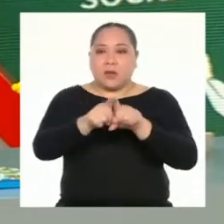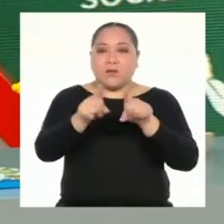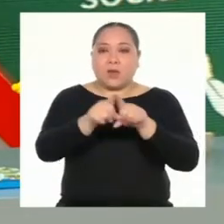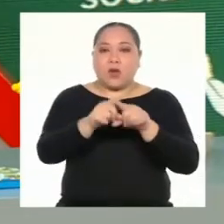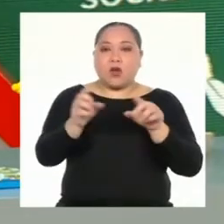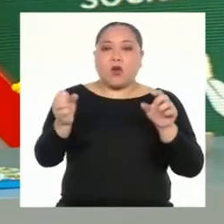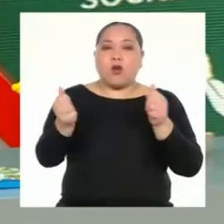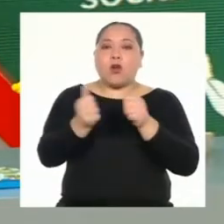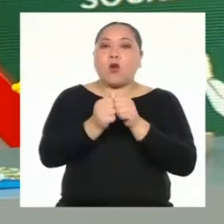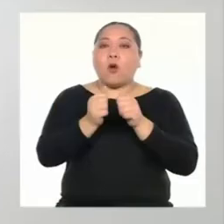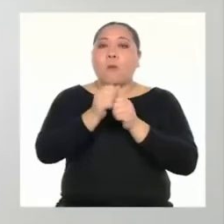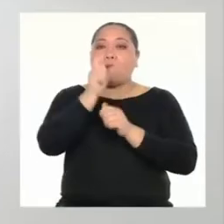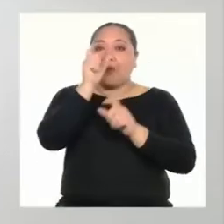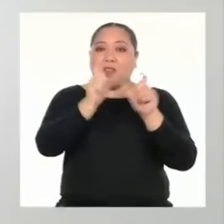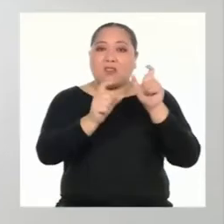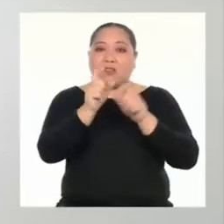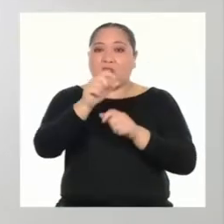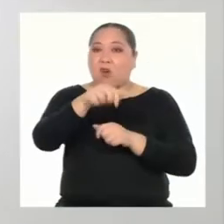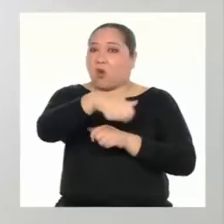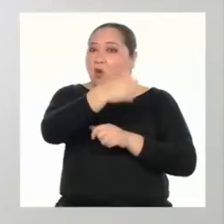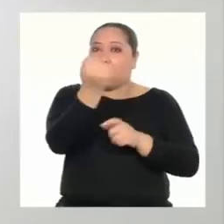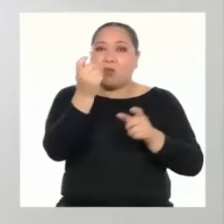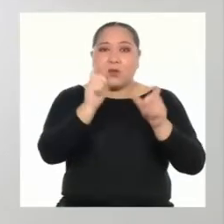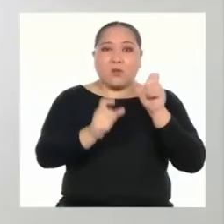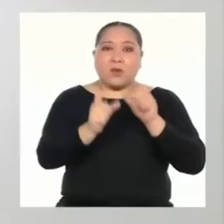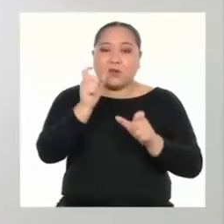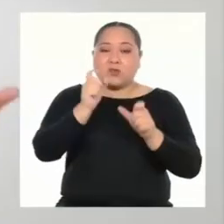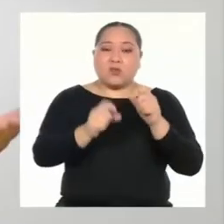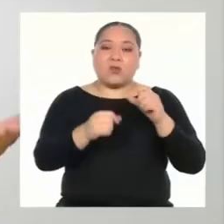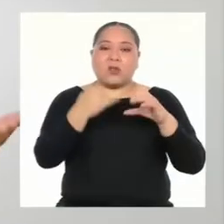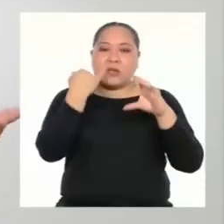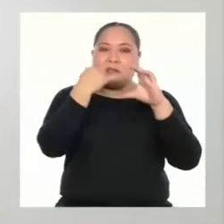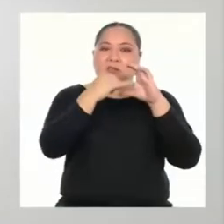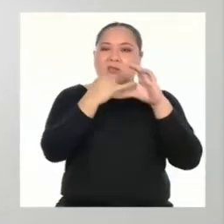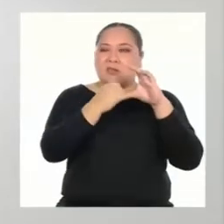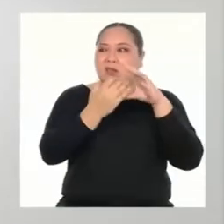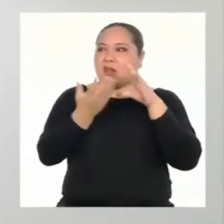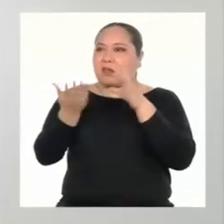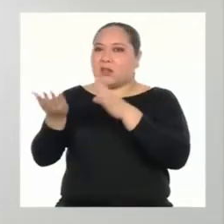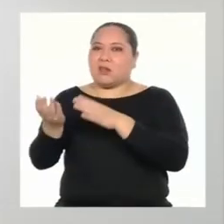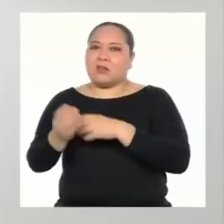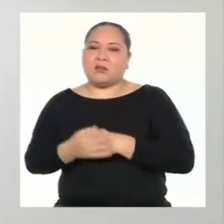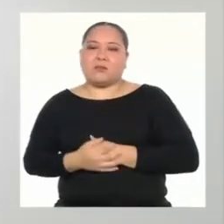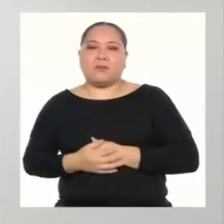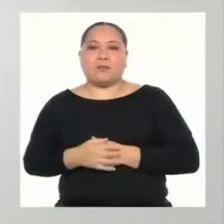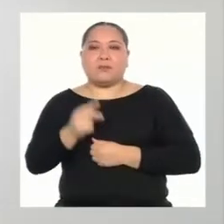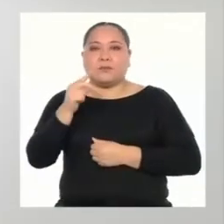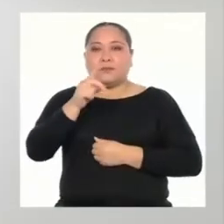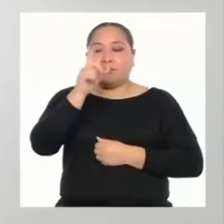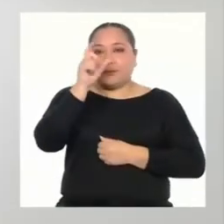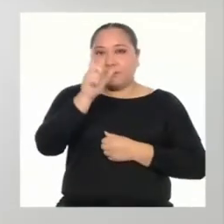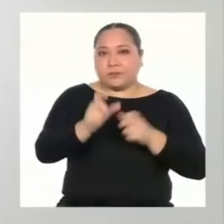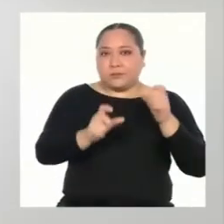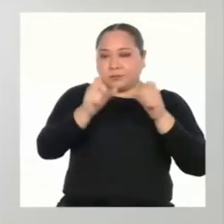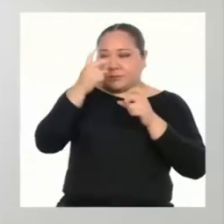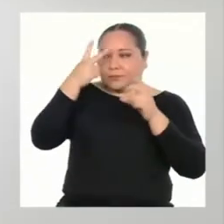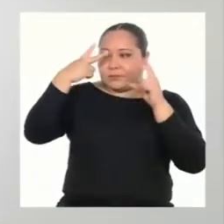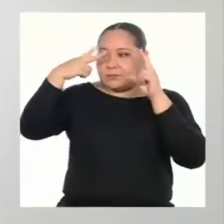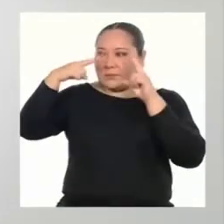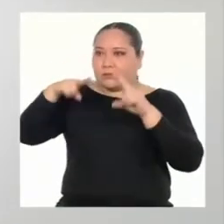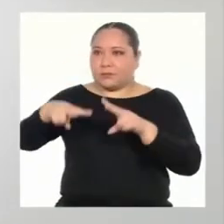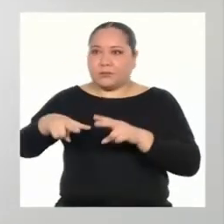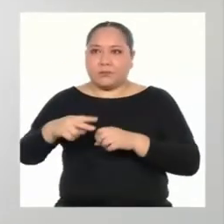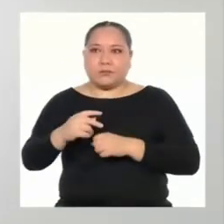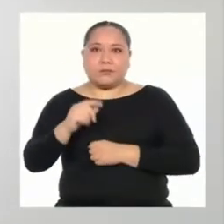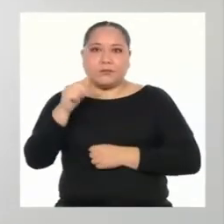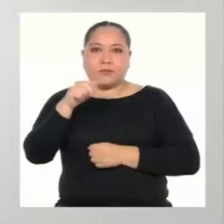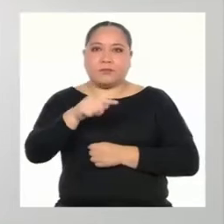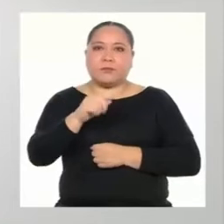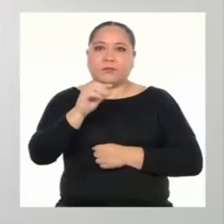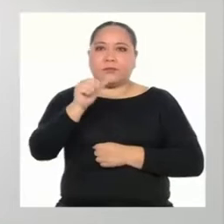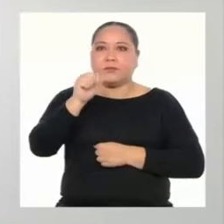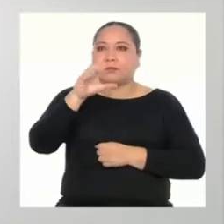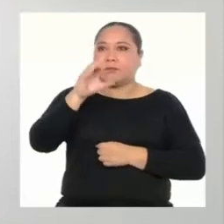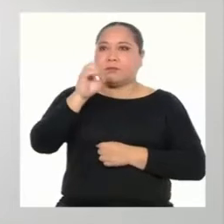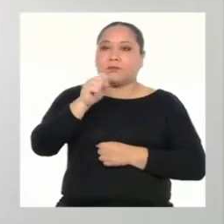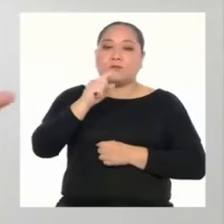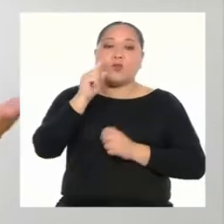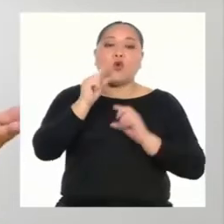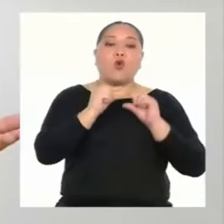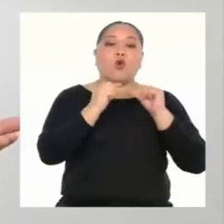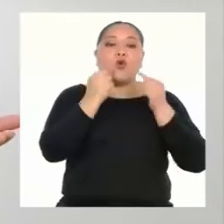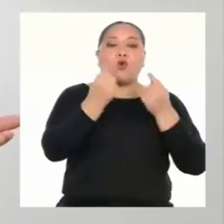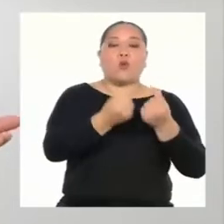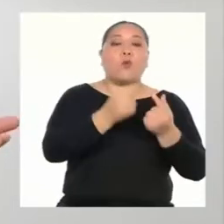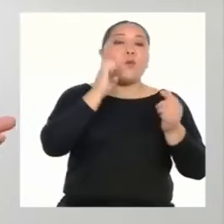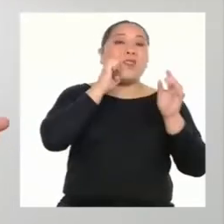pública a través de la internet. Así es. Además, quienes presencian el acoso ya no son solo un grupo